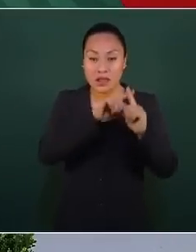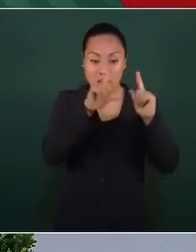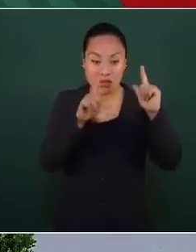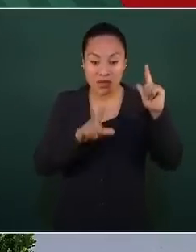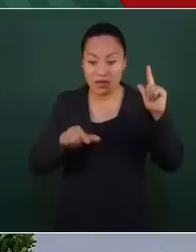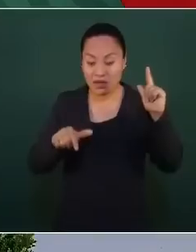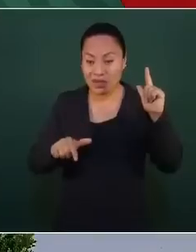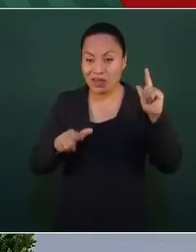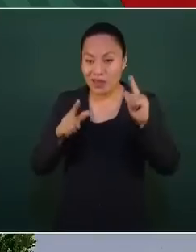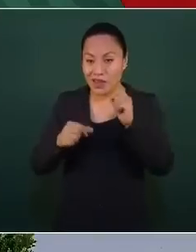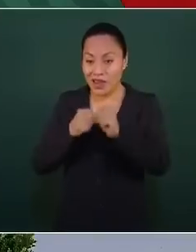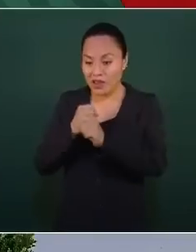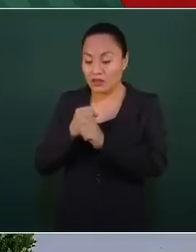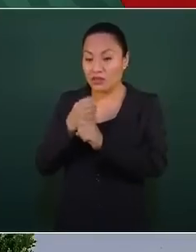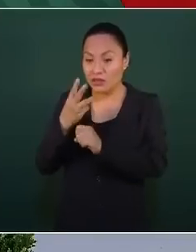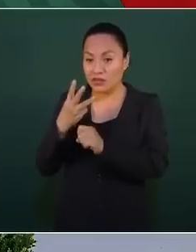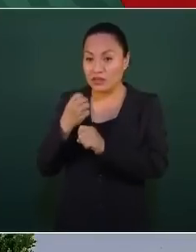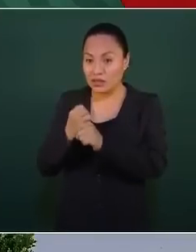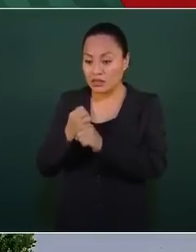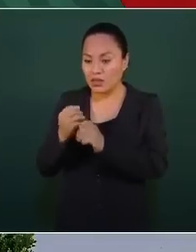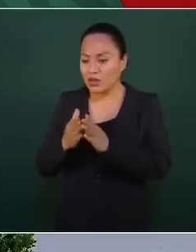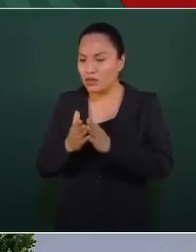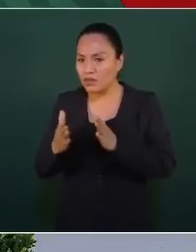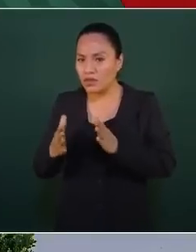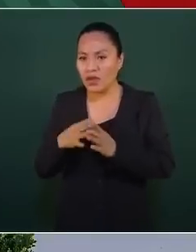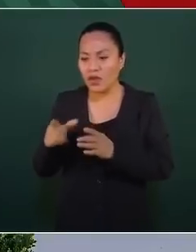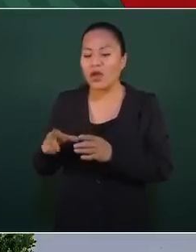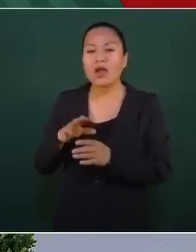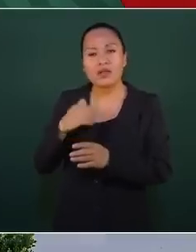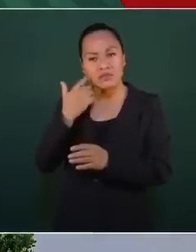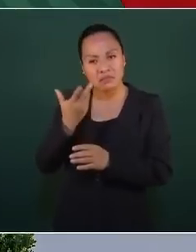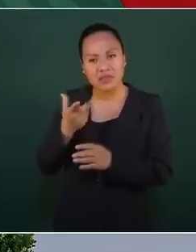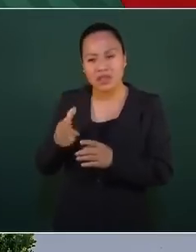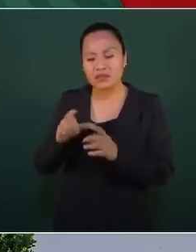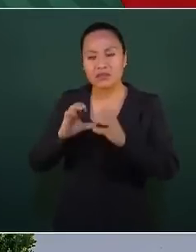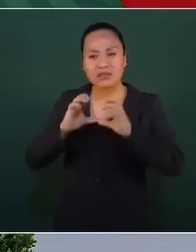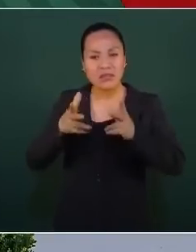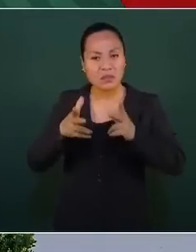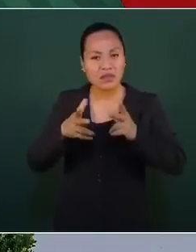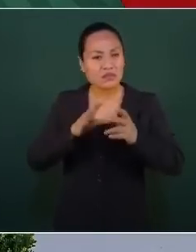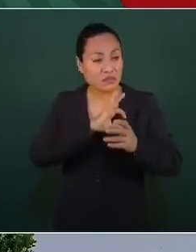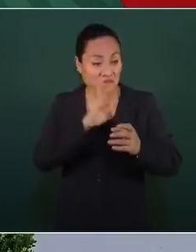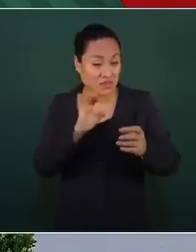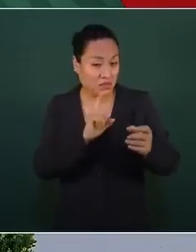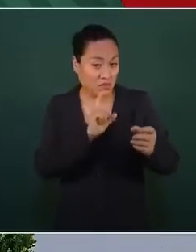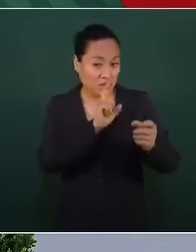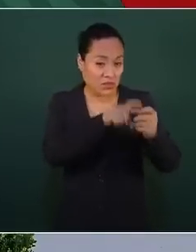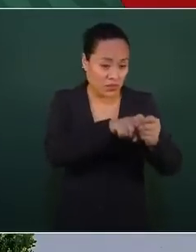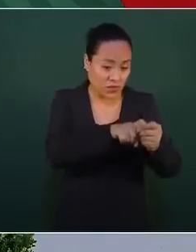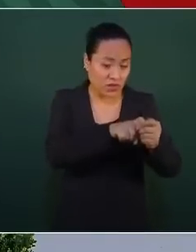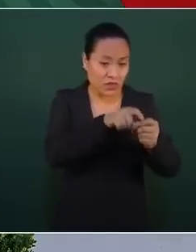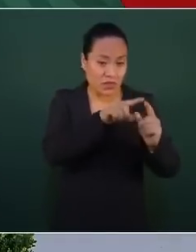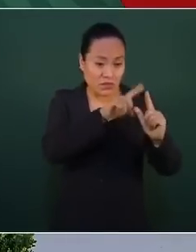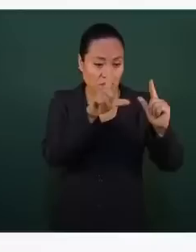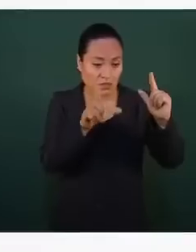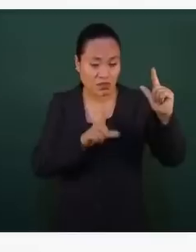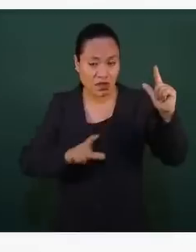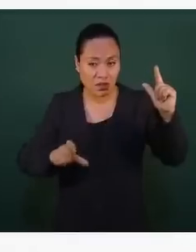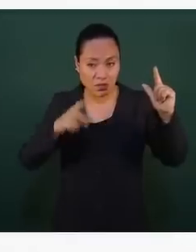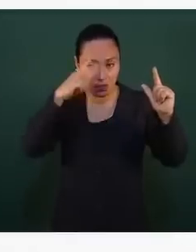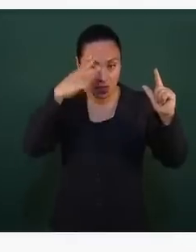los ciudadanos chiapanecos decidieron unirse a nuestro país.